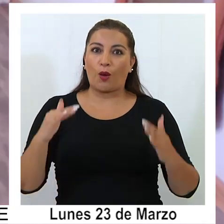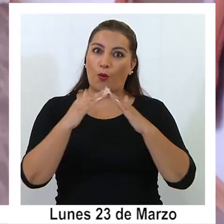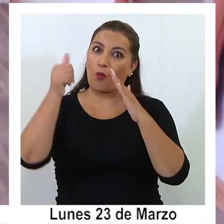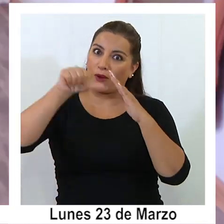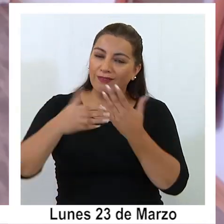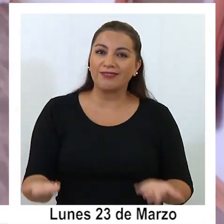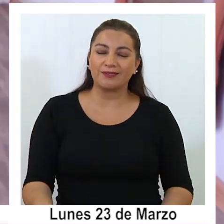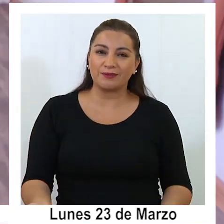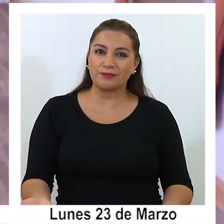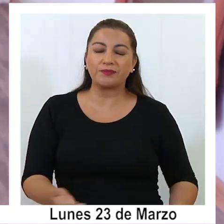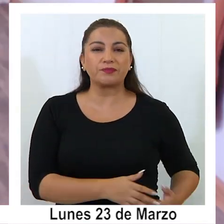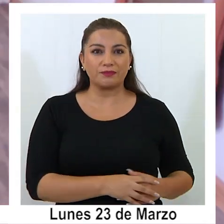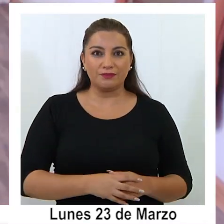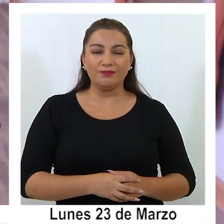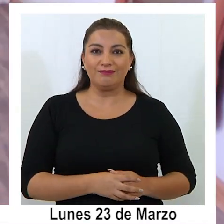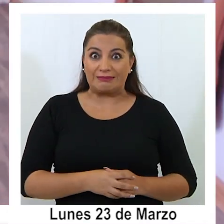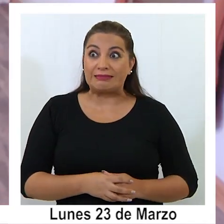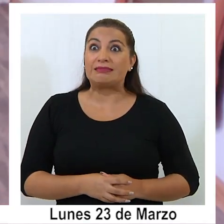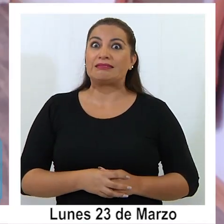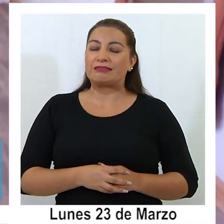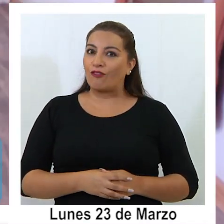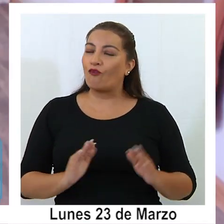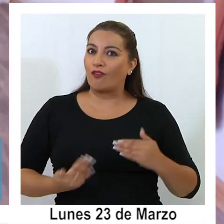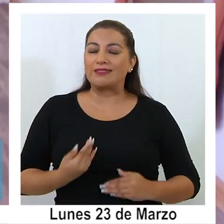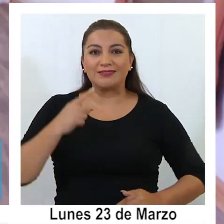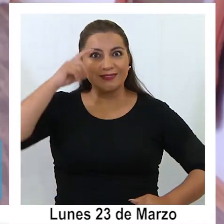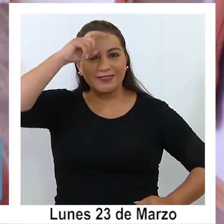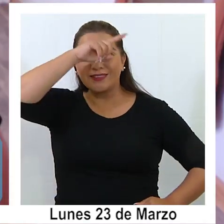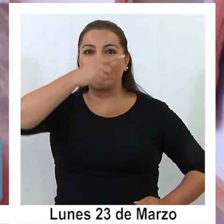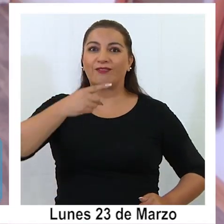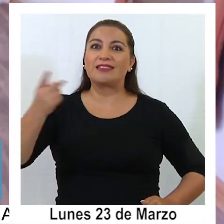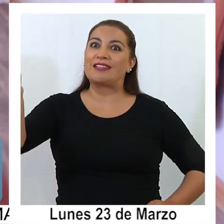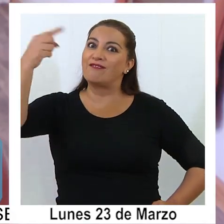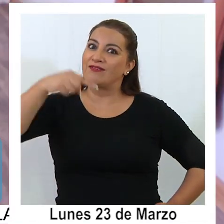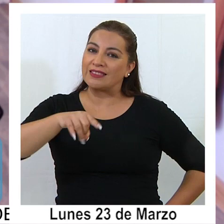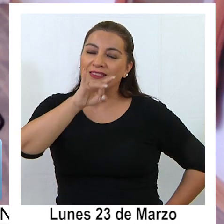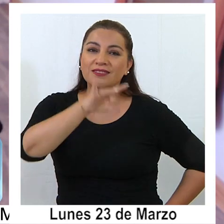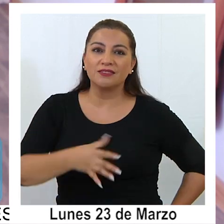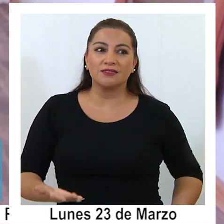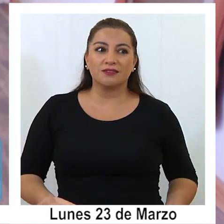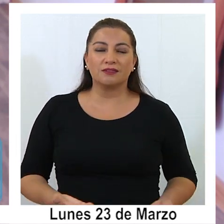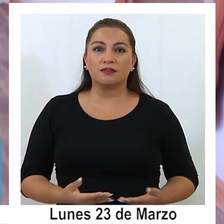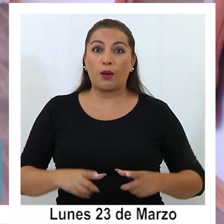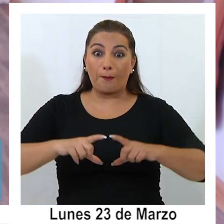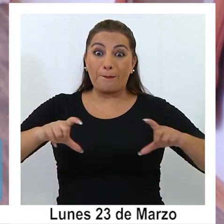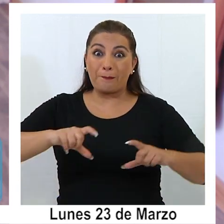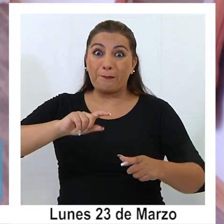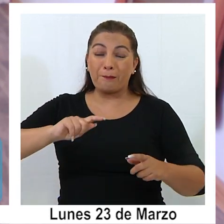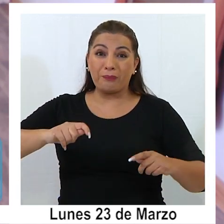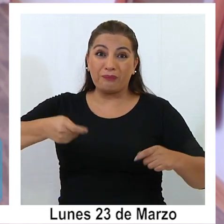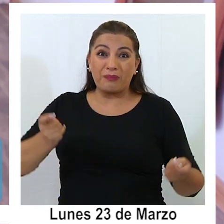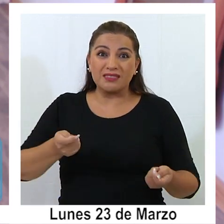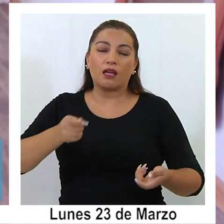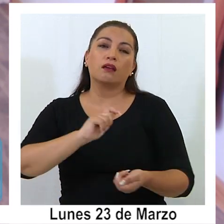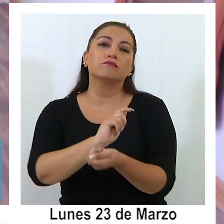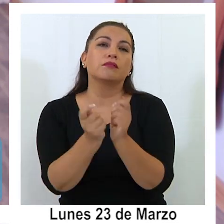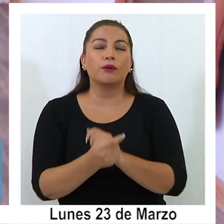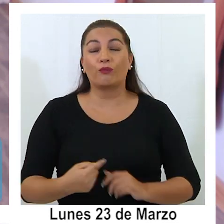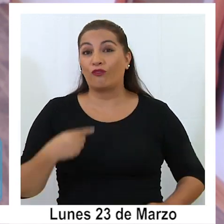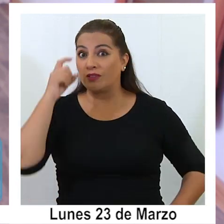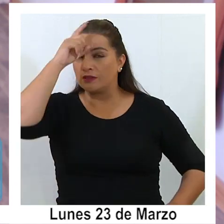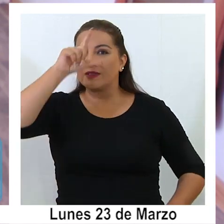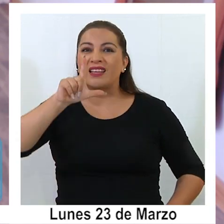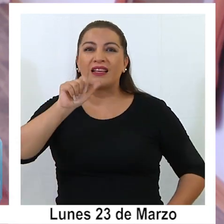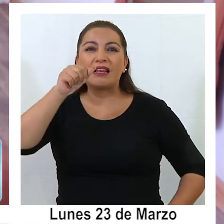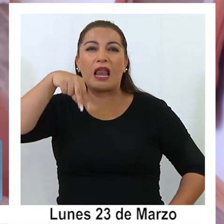cuarentena. Fue bastante compleja el regresar, o sea, el hecho de cambiar los pasajes fue imposible. Si bien